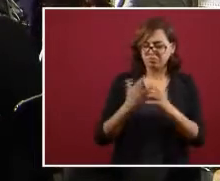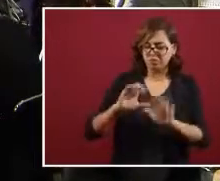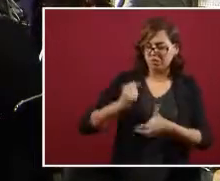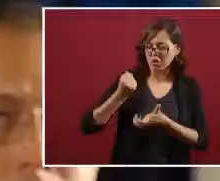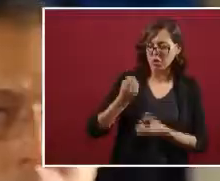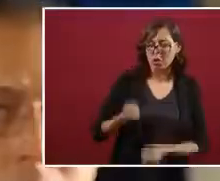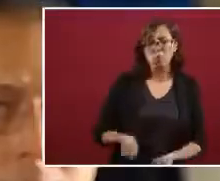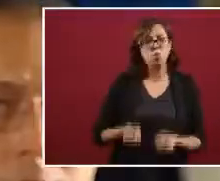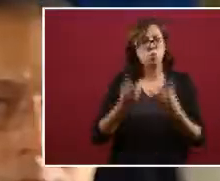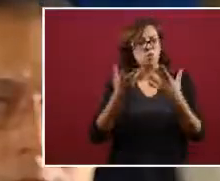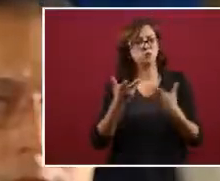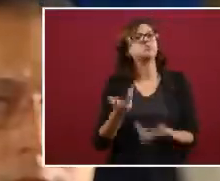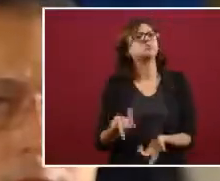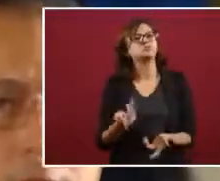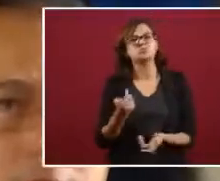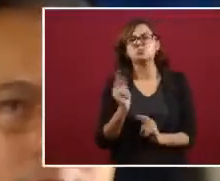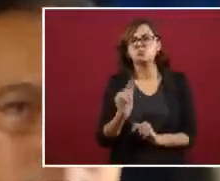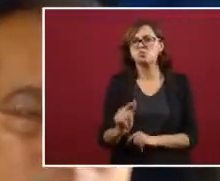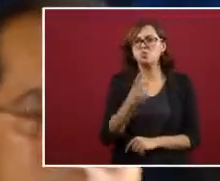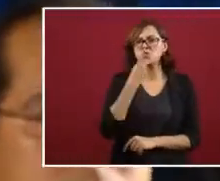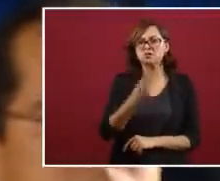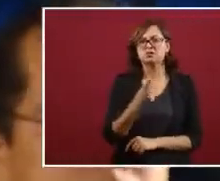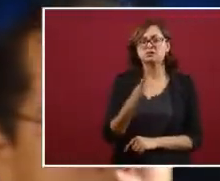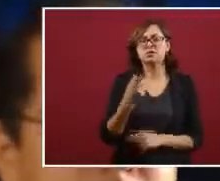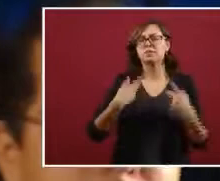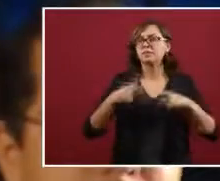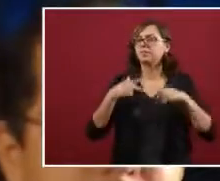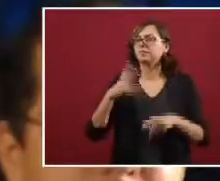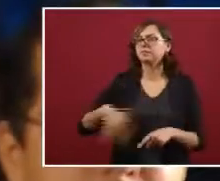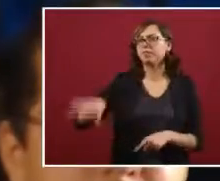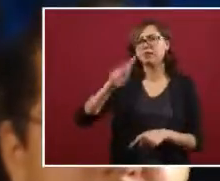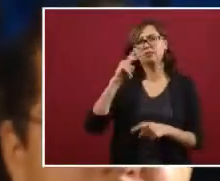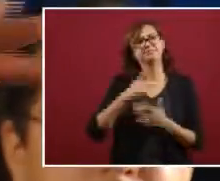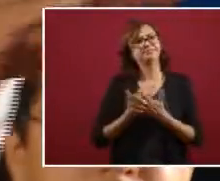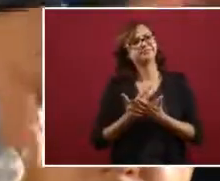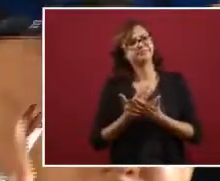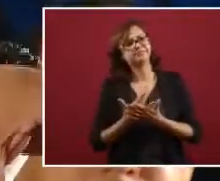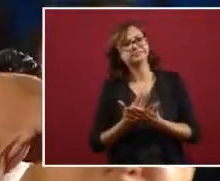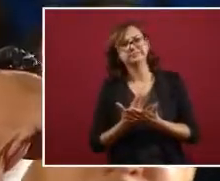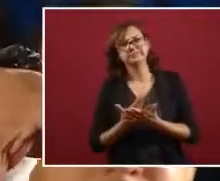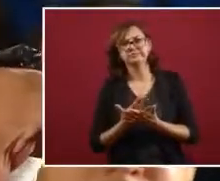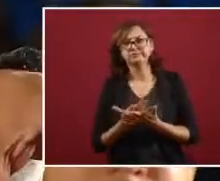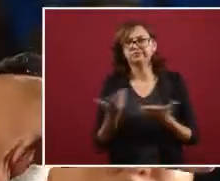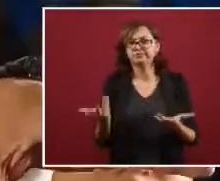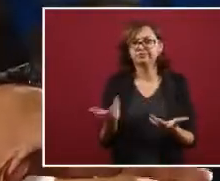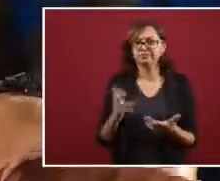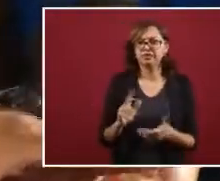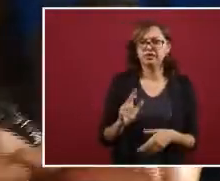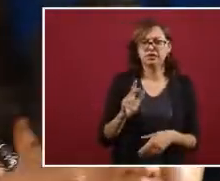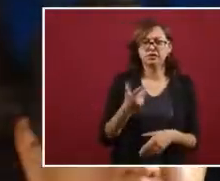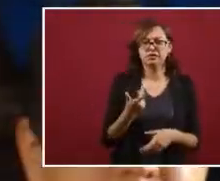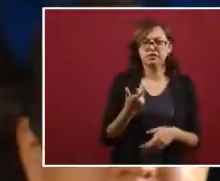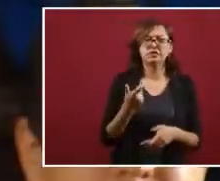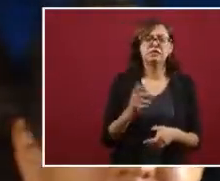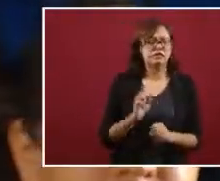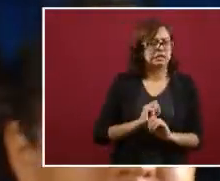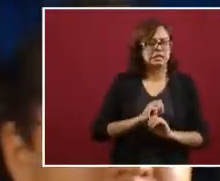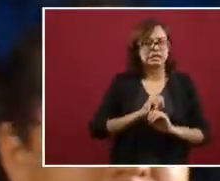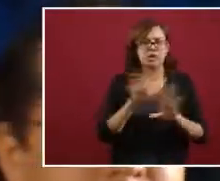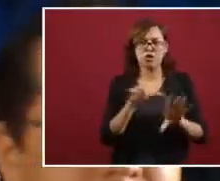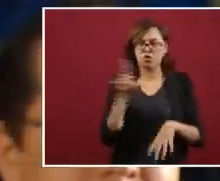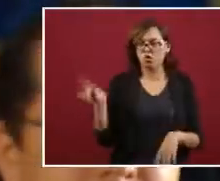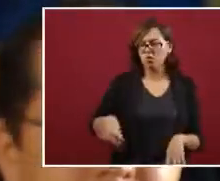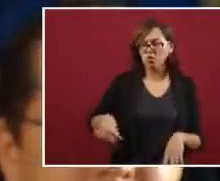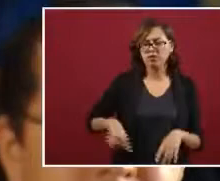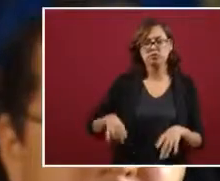darme un punto de referencia de lo que esperan los mexicanos obtener en eficiencia, obvio, en el trabajo del gobierno,